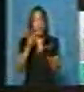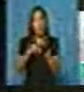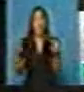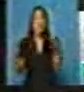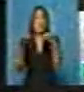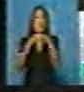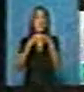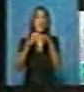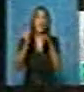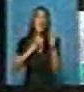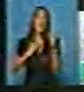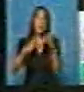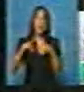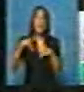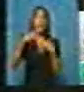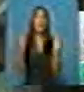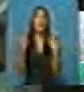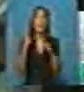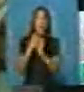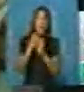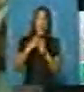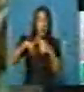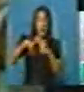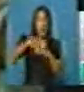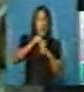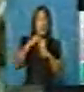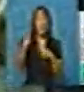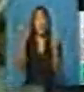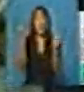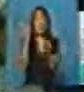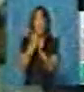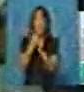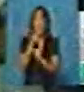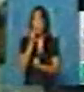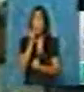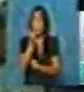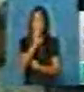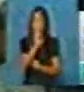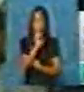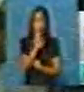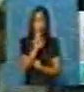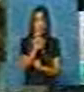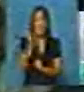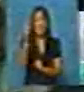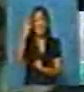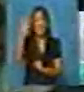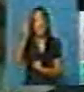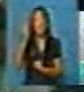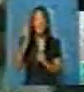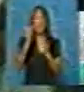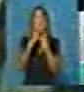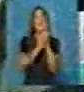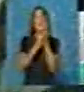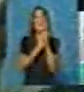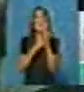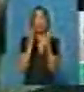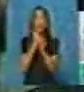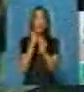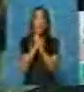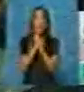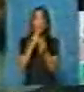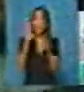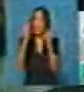de trabajo, para seguir trabajando por ellos. No va a ser una tarea fácil. Sabemos que el Ministerio va a seguir una postura dura,